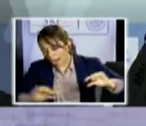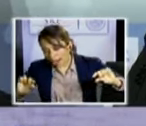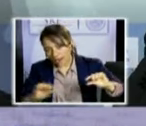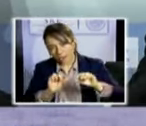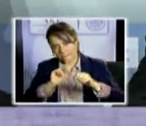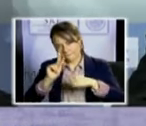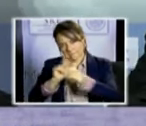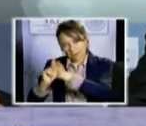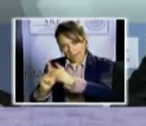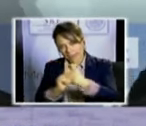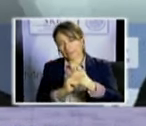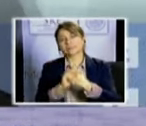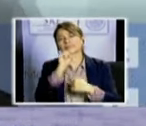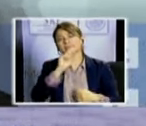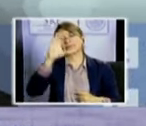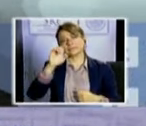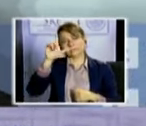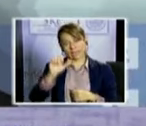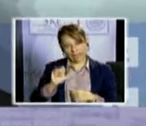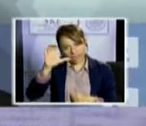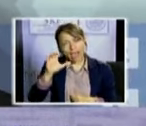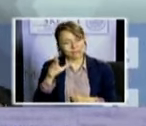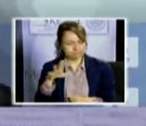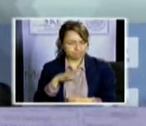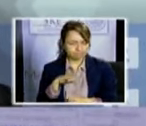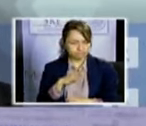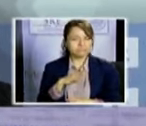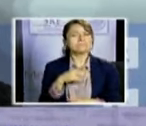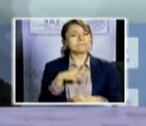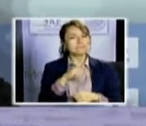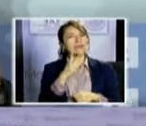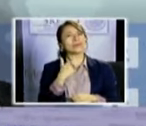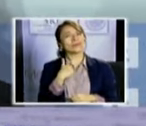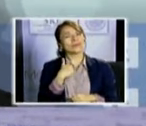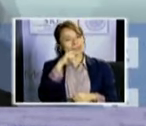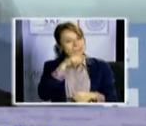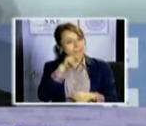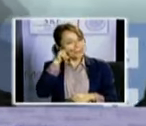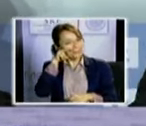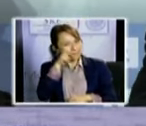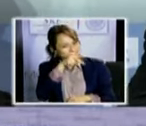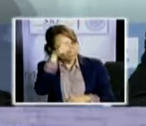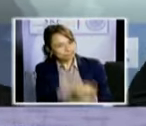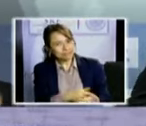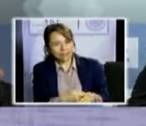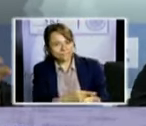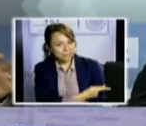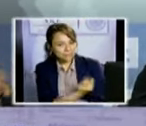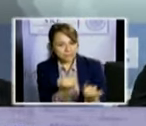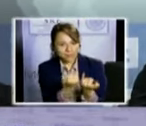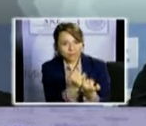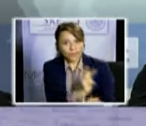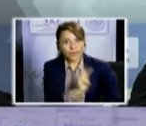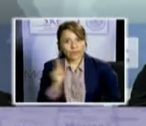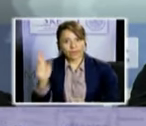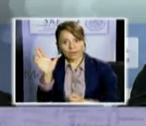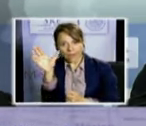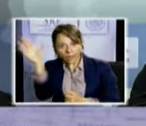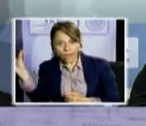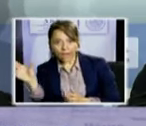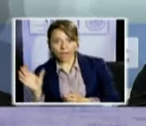hecho. También veo muy claramente una coincidencia creciente en el continente africano. Todavía hay algunos países